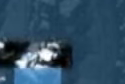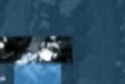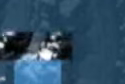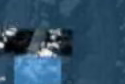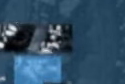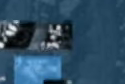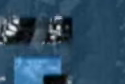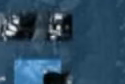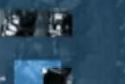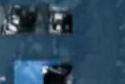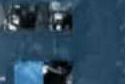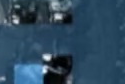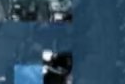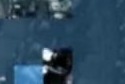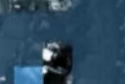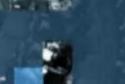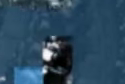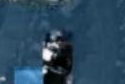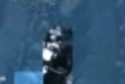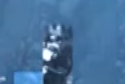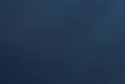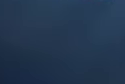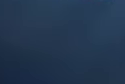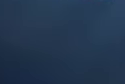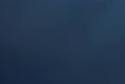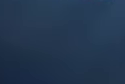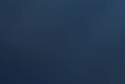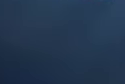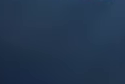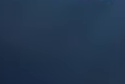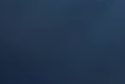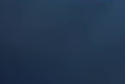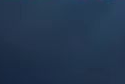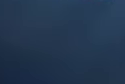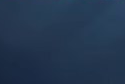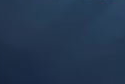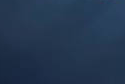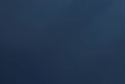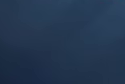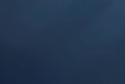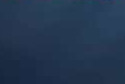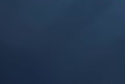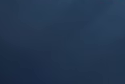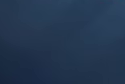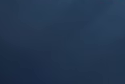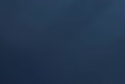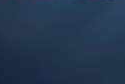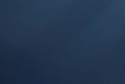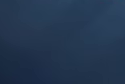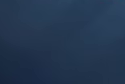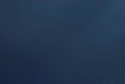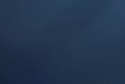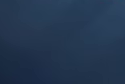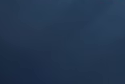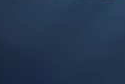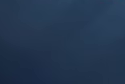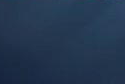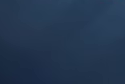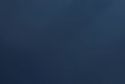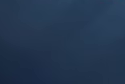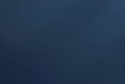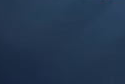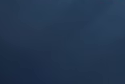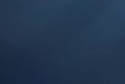Agenda política. Y en tanto, ¿qué nos ves y qué nos dices, mi querido Fernando Ávila? La agenda política, a